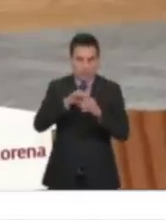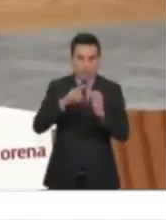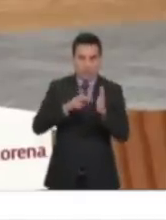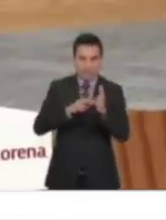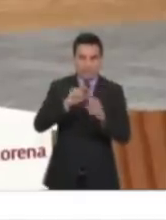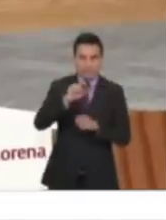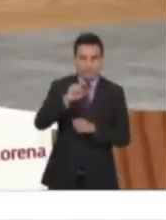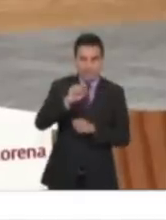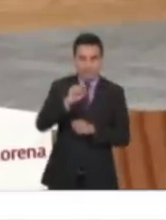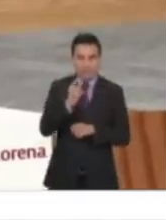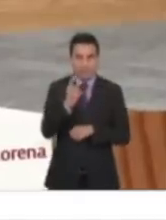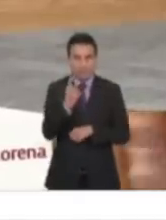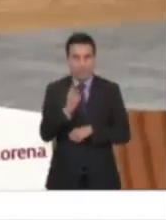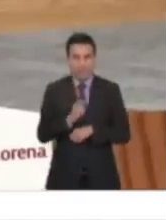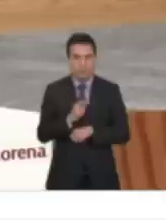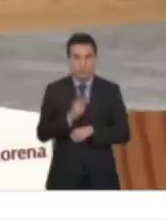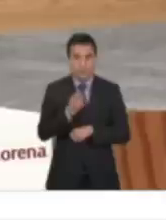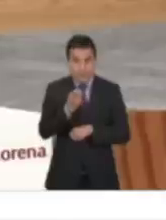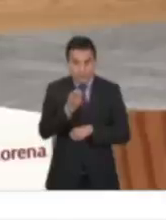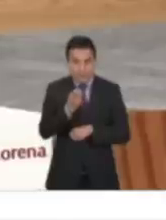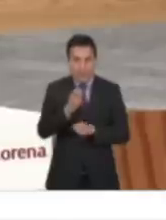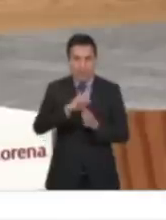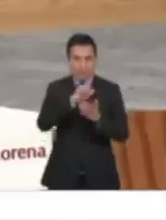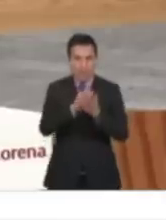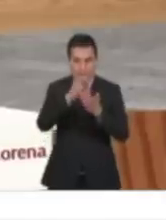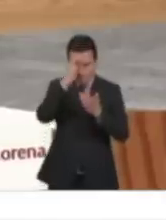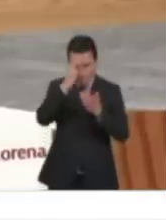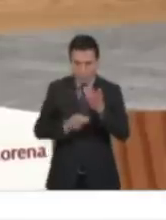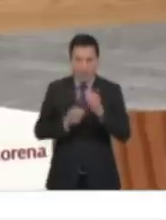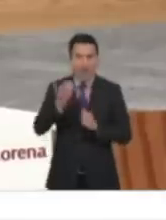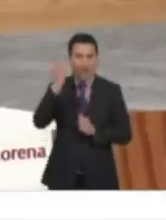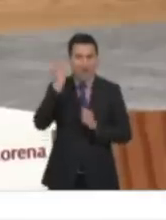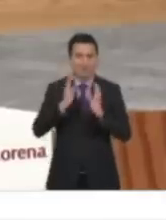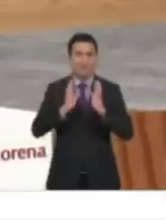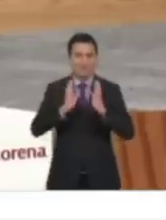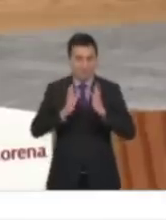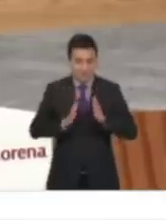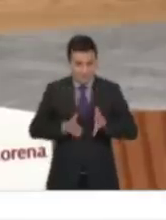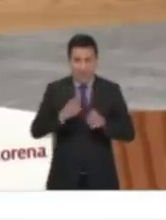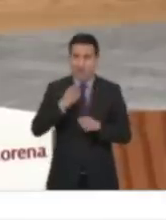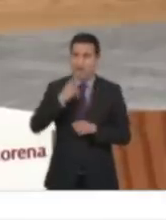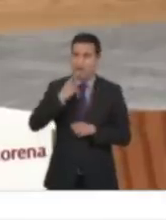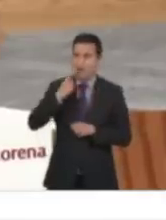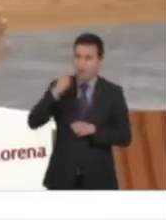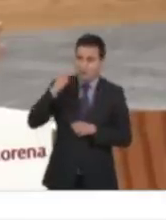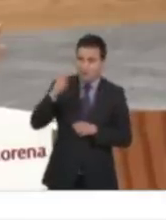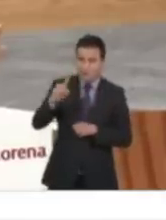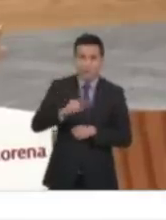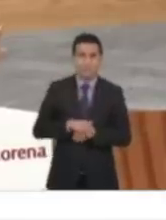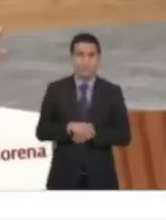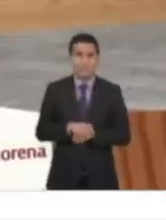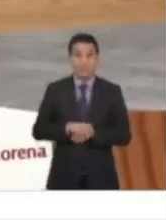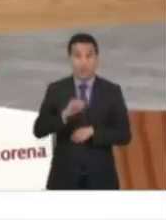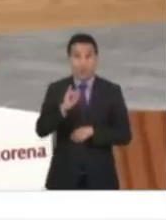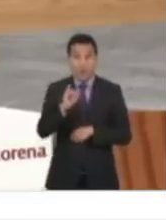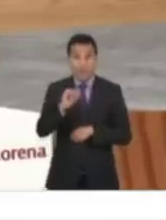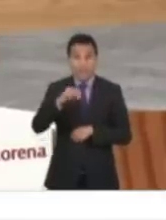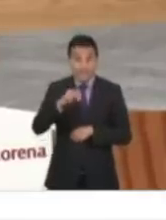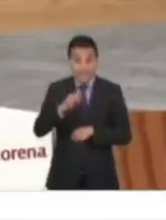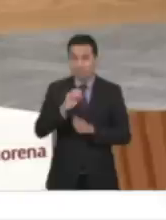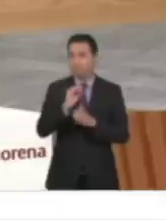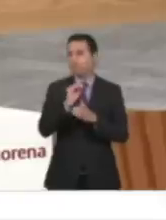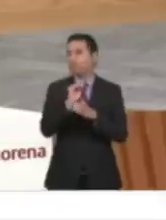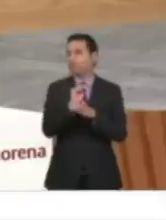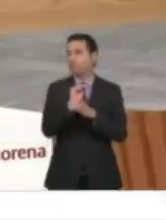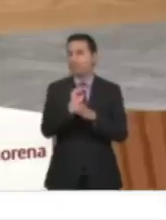2020-2021 que nosotros denunciamos en su momento, se señalaron y que este Instituto Nacional simplemente no